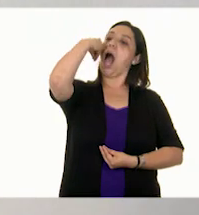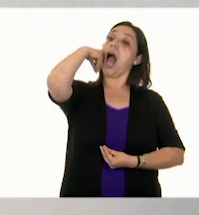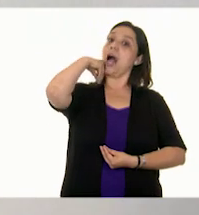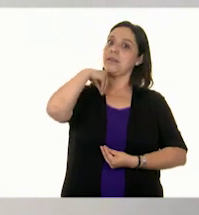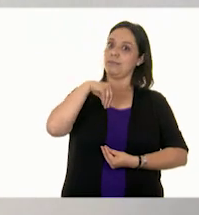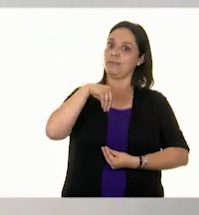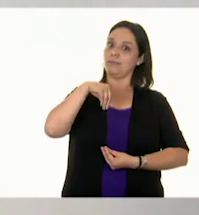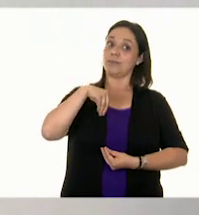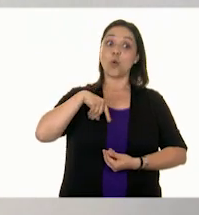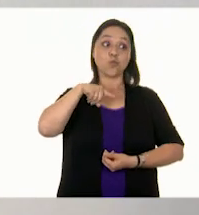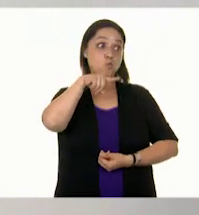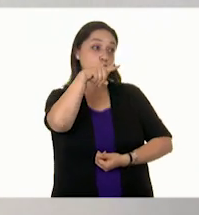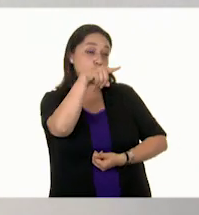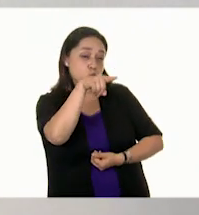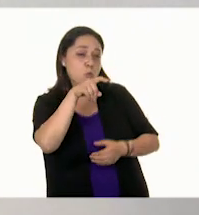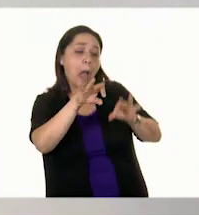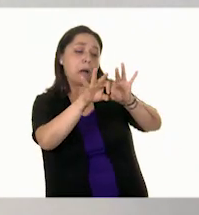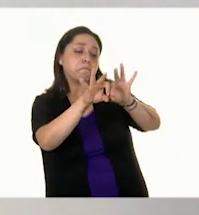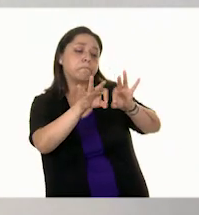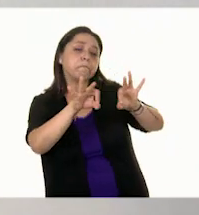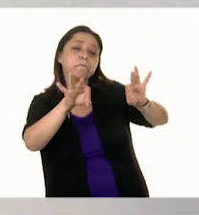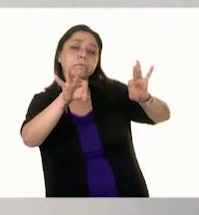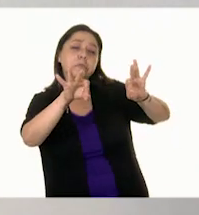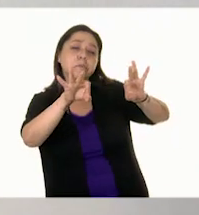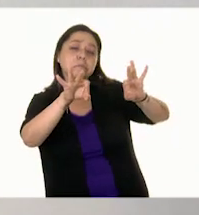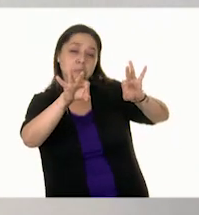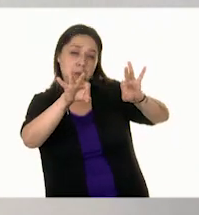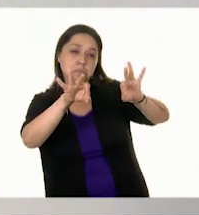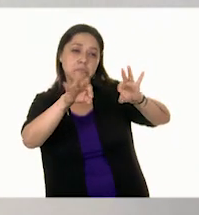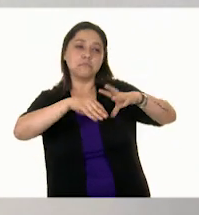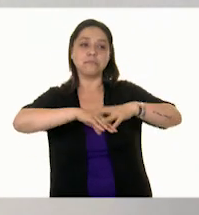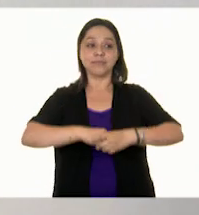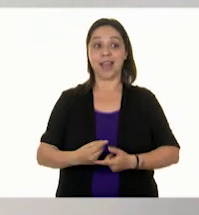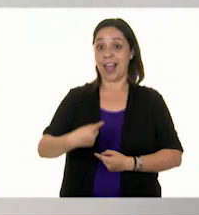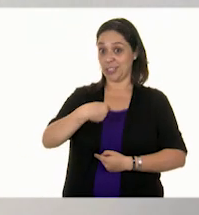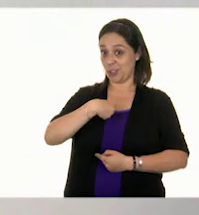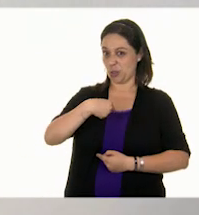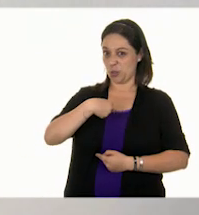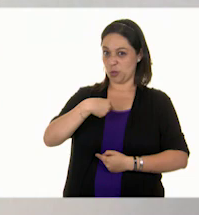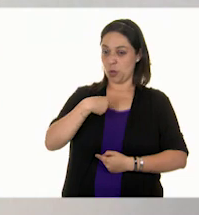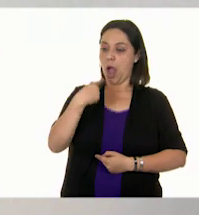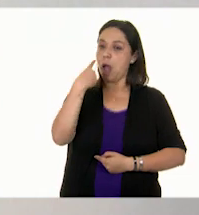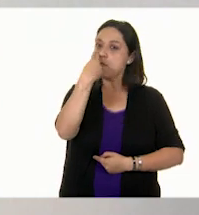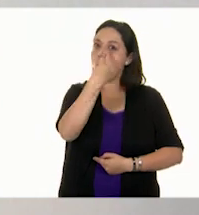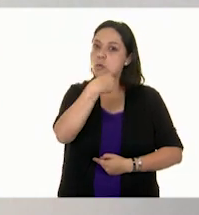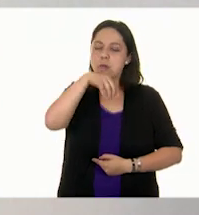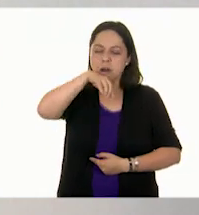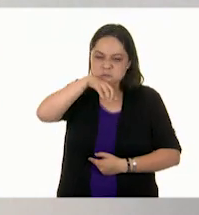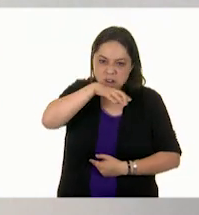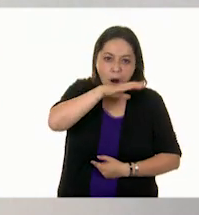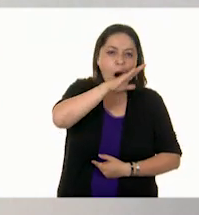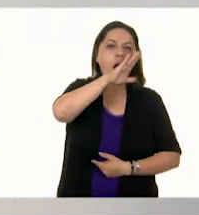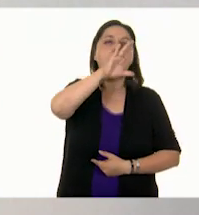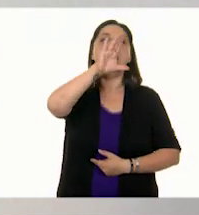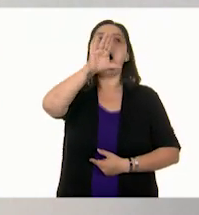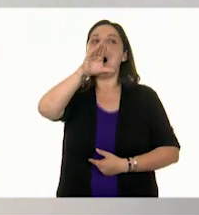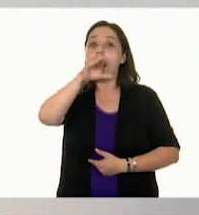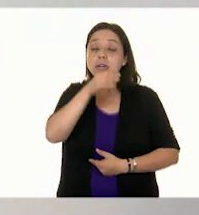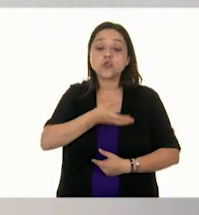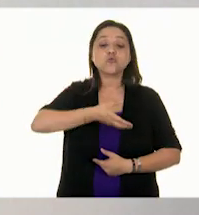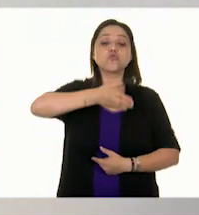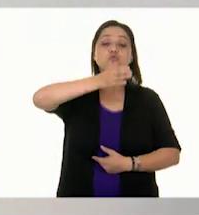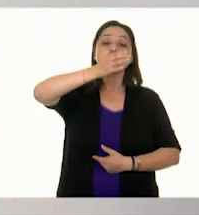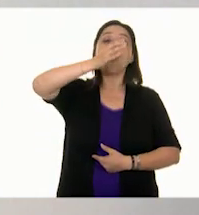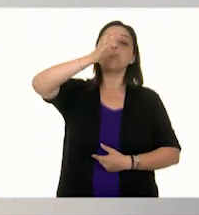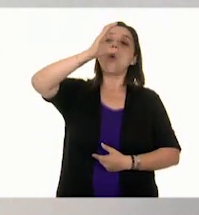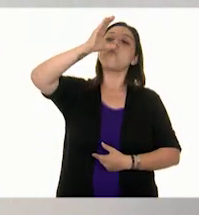tú salchicha, ham. Yo bocota, glup, glup,